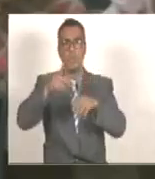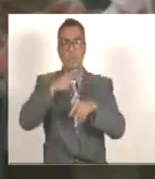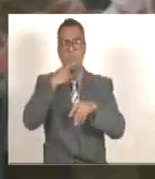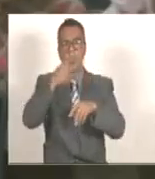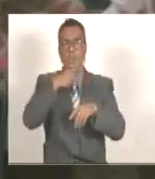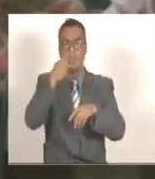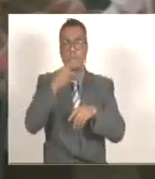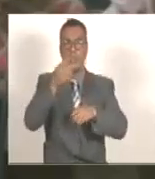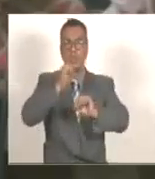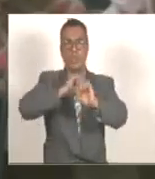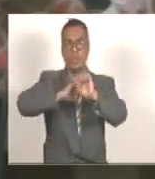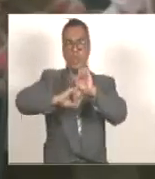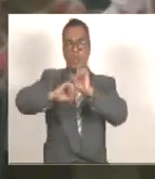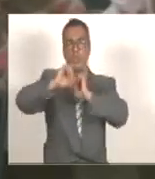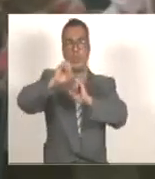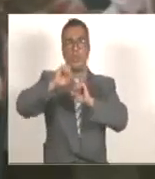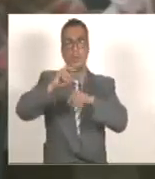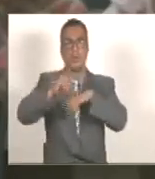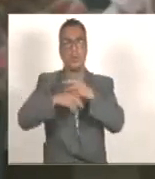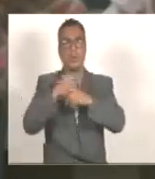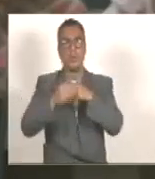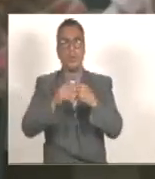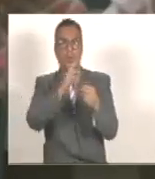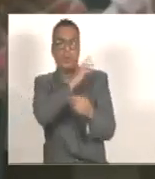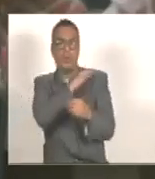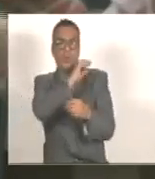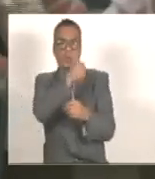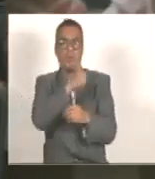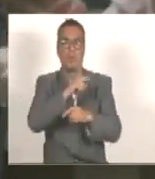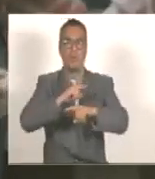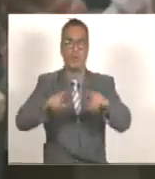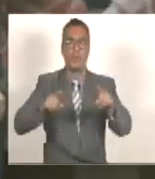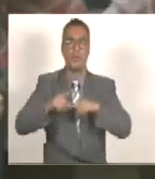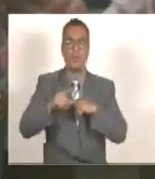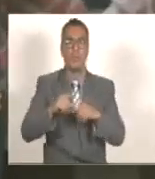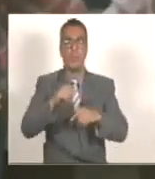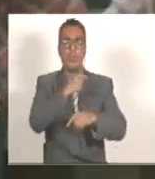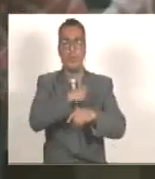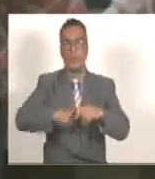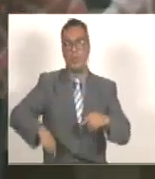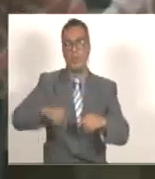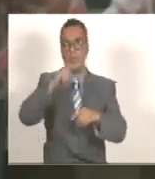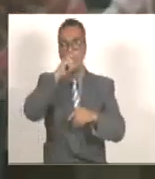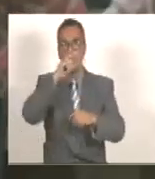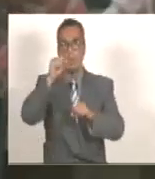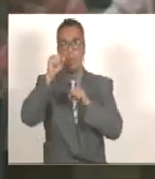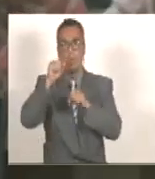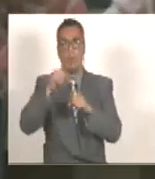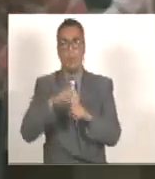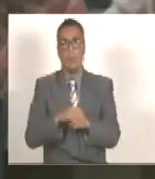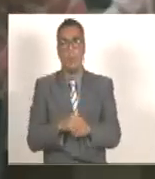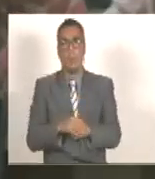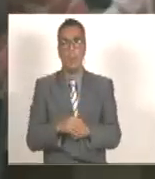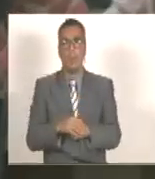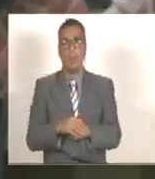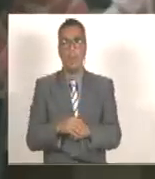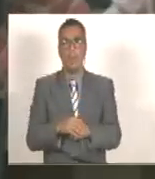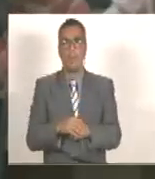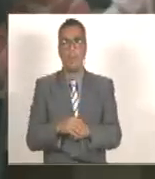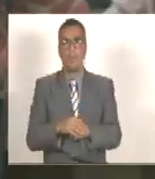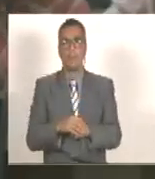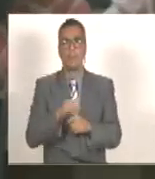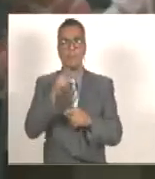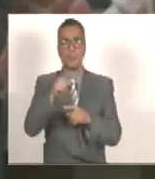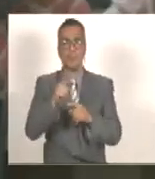política de defensa le corresponde al jefe de Estado, que es el presidente Nicolás Maduro Moro, quien